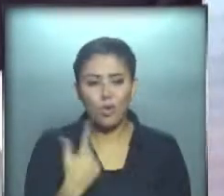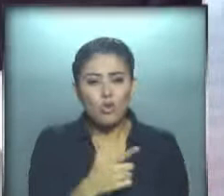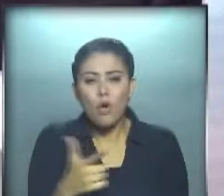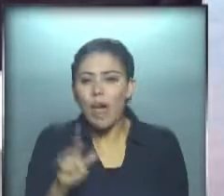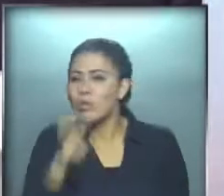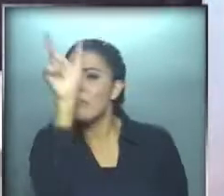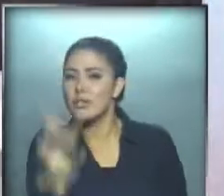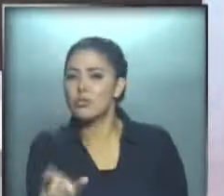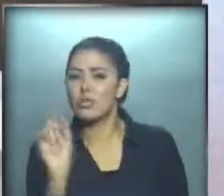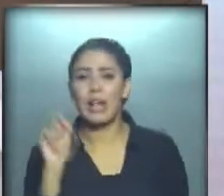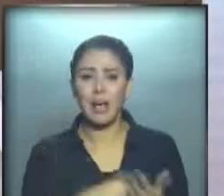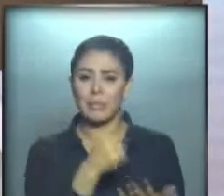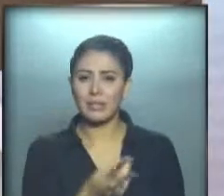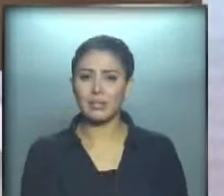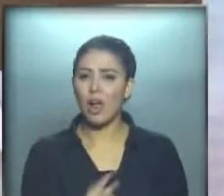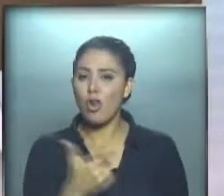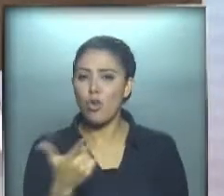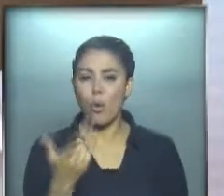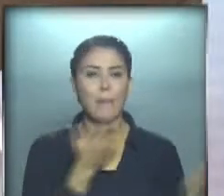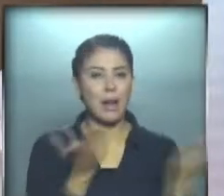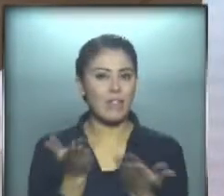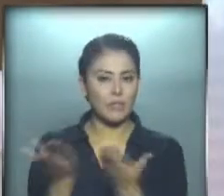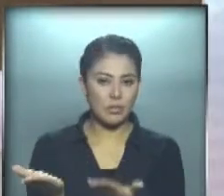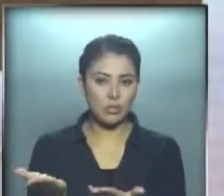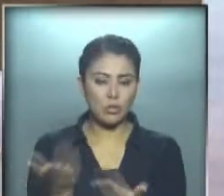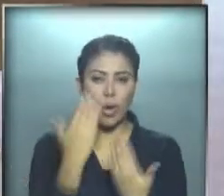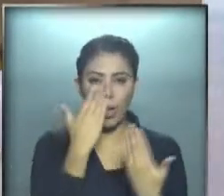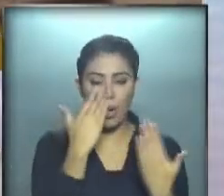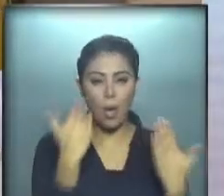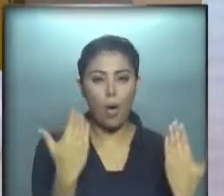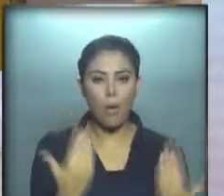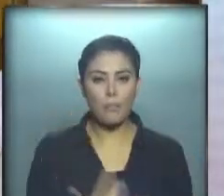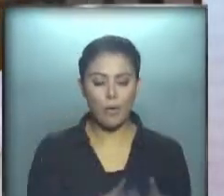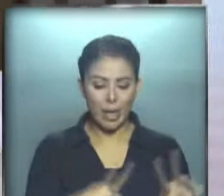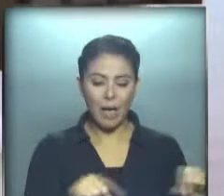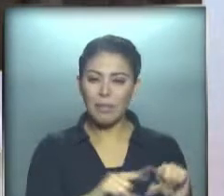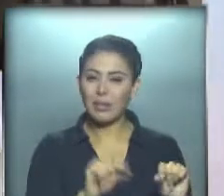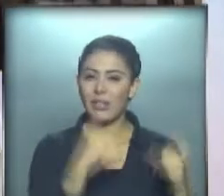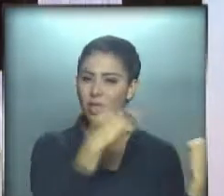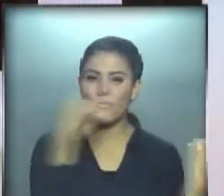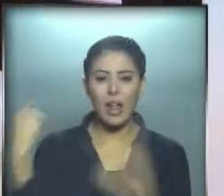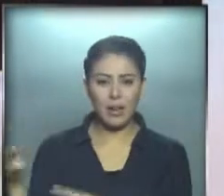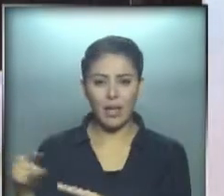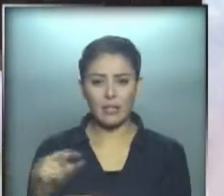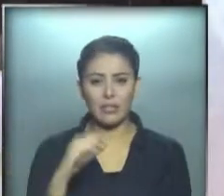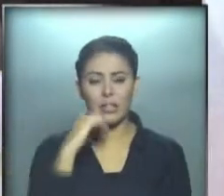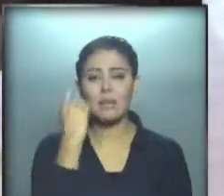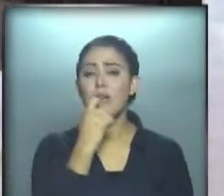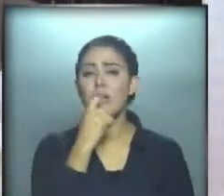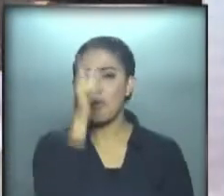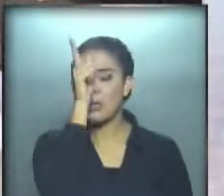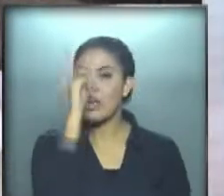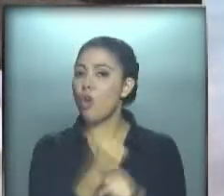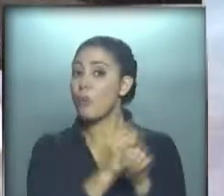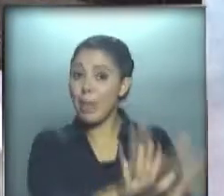ningún ciudadano de la ciudad tiene el privilegio de poder tener una patente diferente que permita que no te pare la